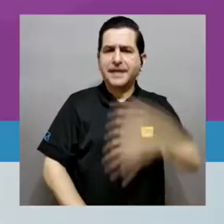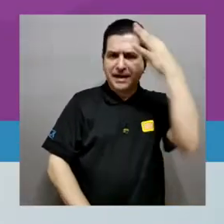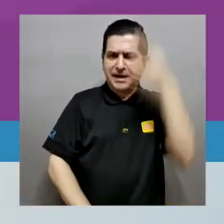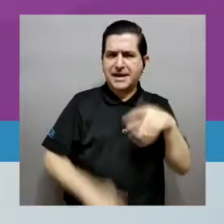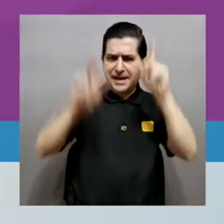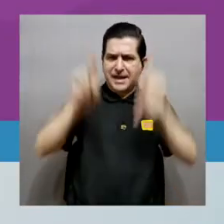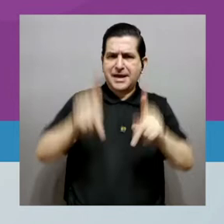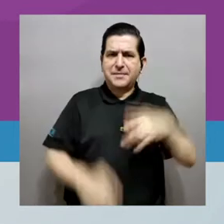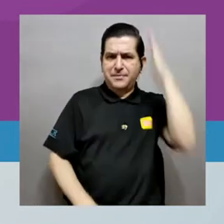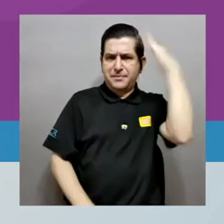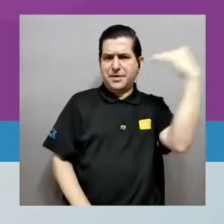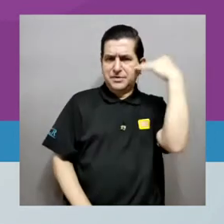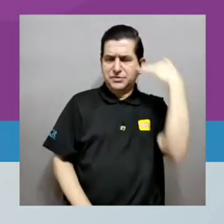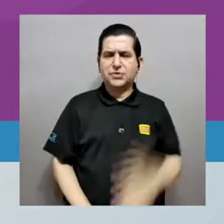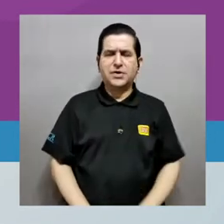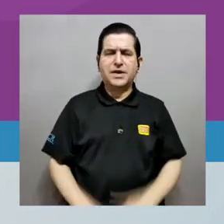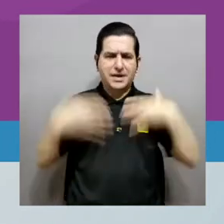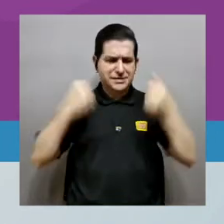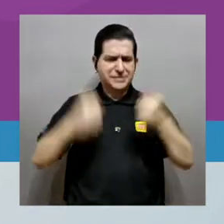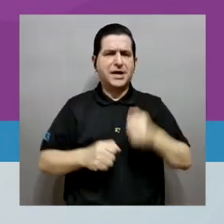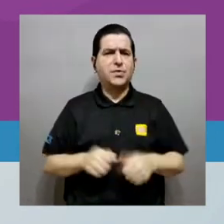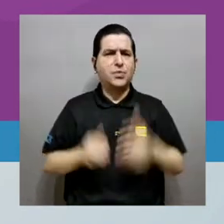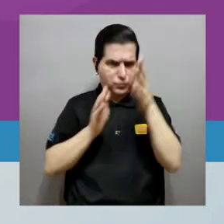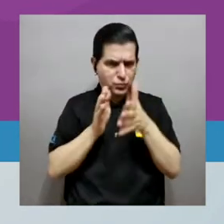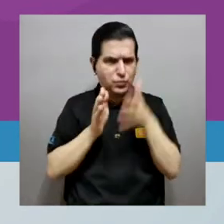¿Cree que las personas de Corea cuidan su salud?